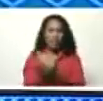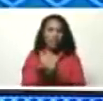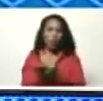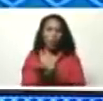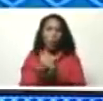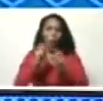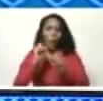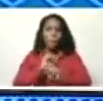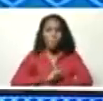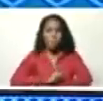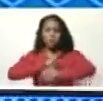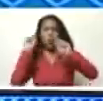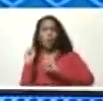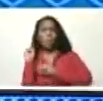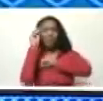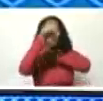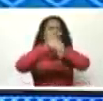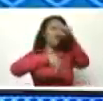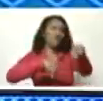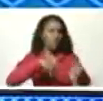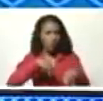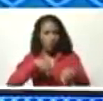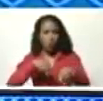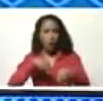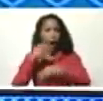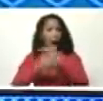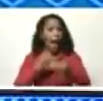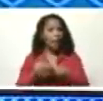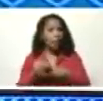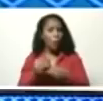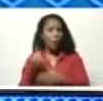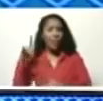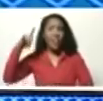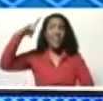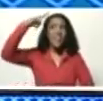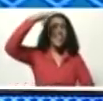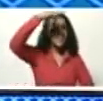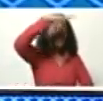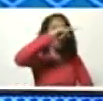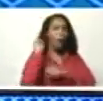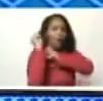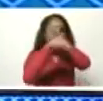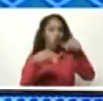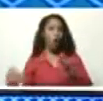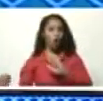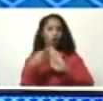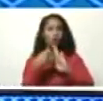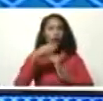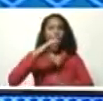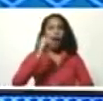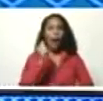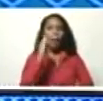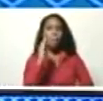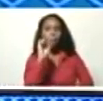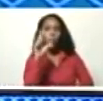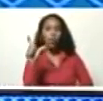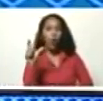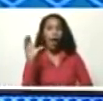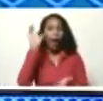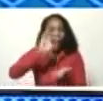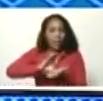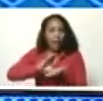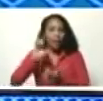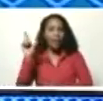por bombas y misiles lanzados por la aviación de Estados Unidos contra Kabul, capital de Afganistán.